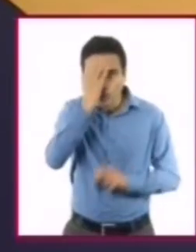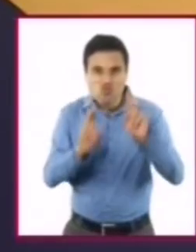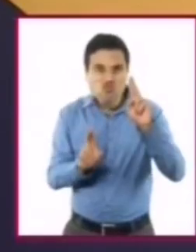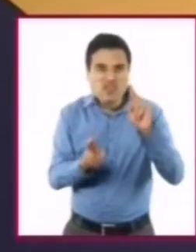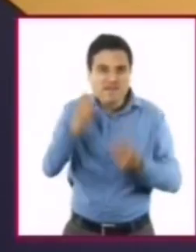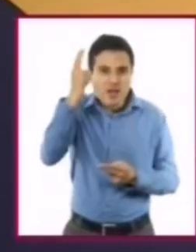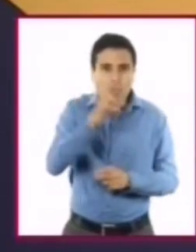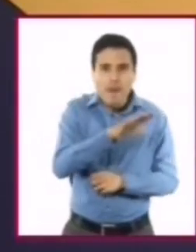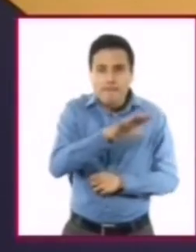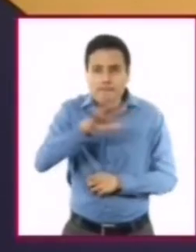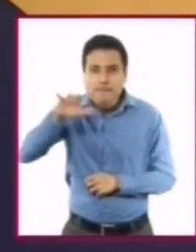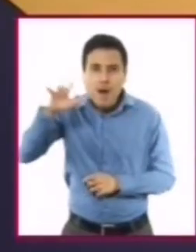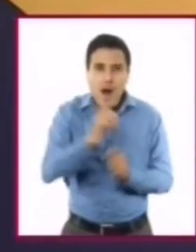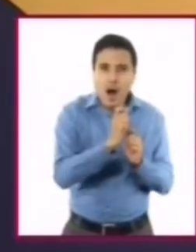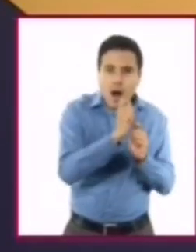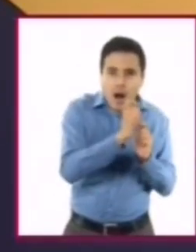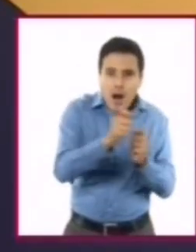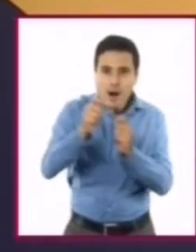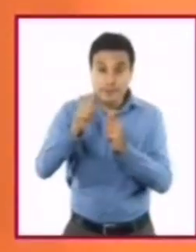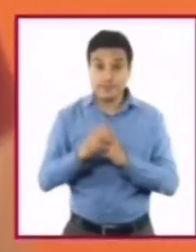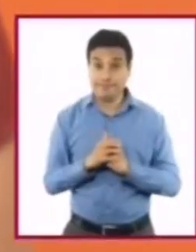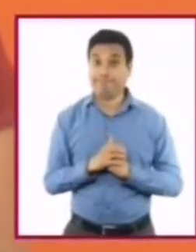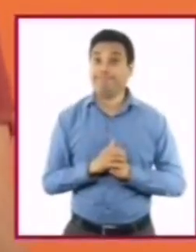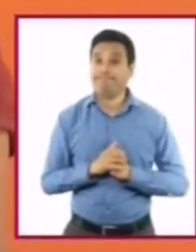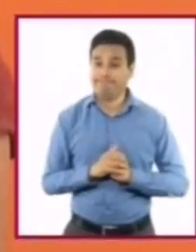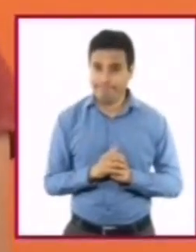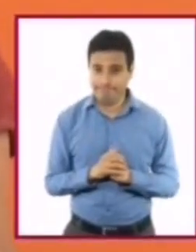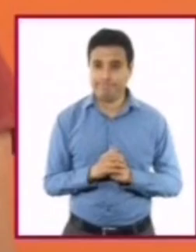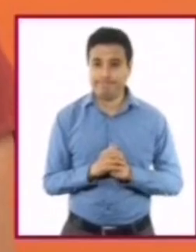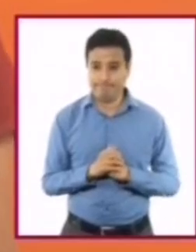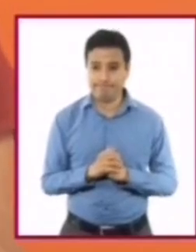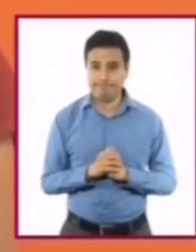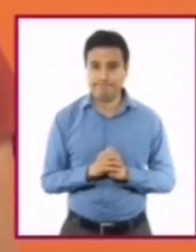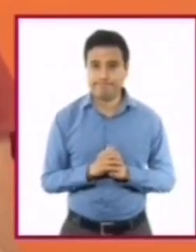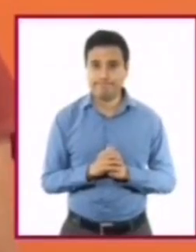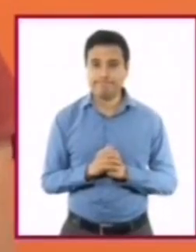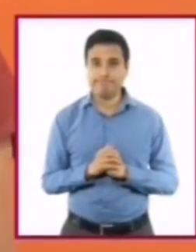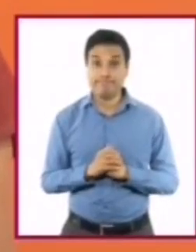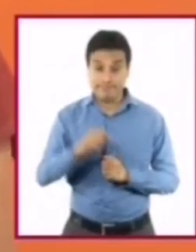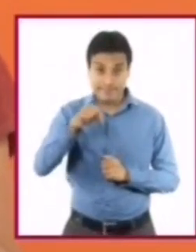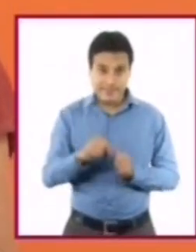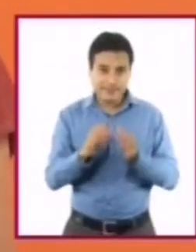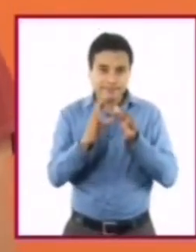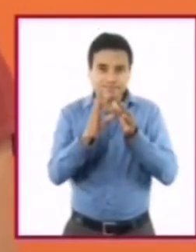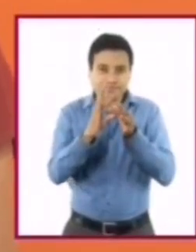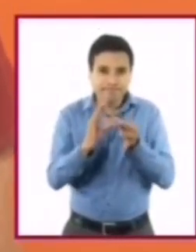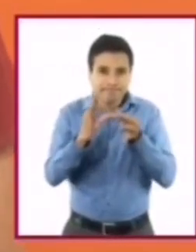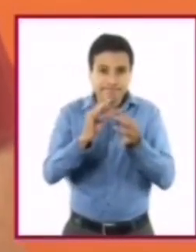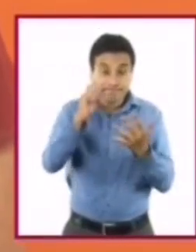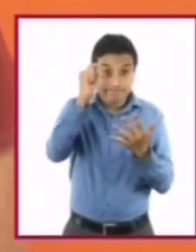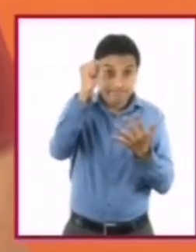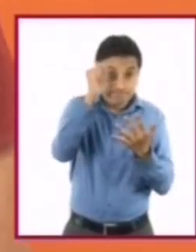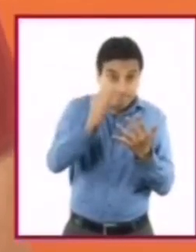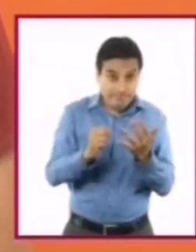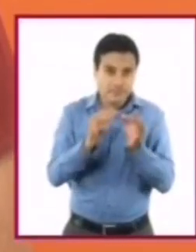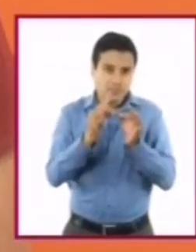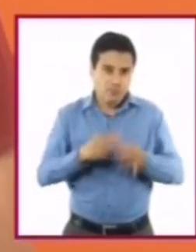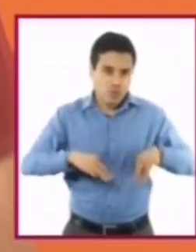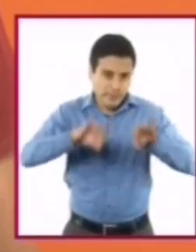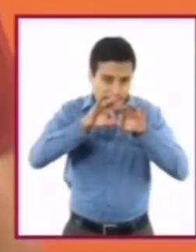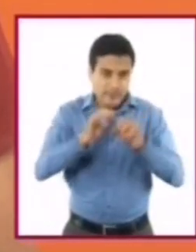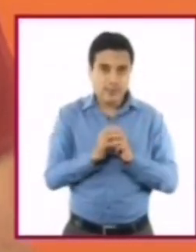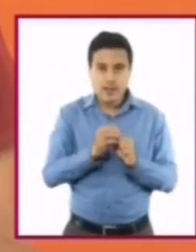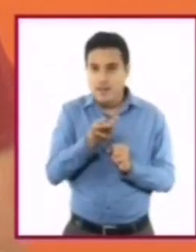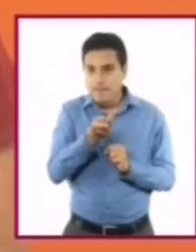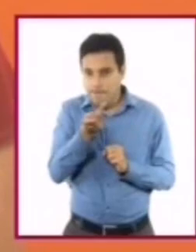su legado continúa vigente hasta nuestros días. No olviden anotar las ideas principales y preguntas junto con sus reflexiones